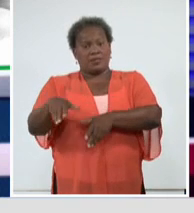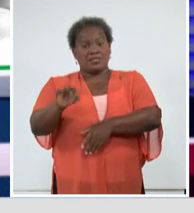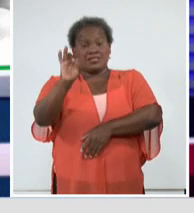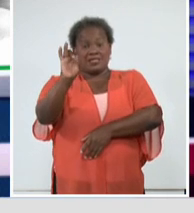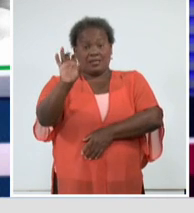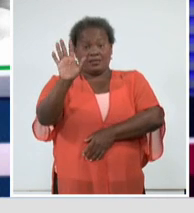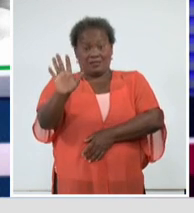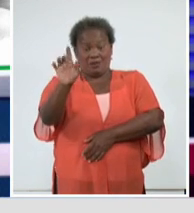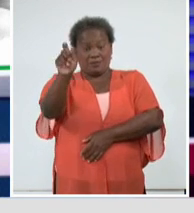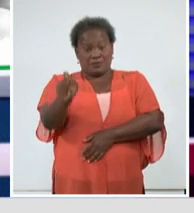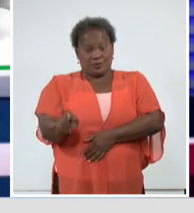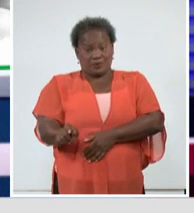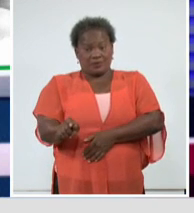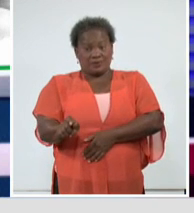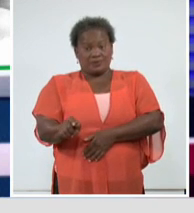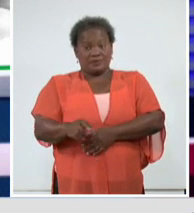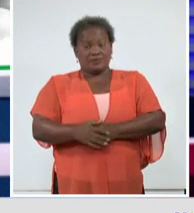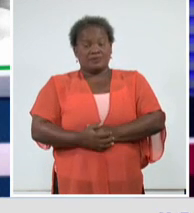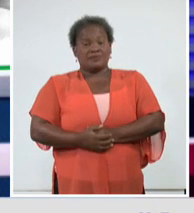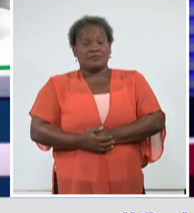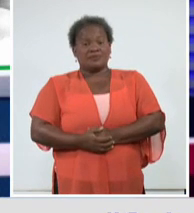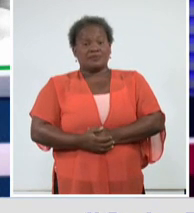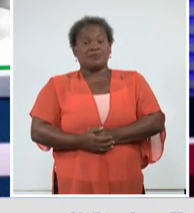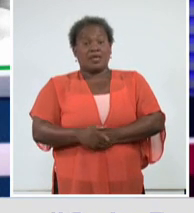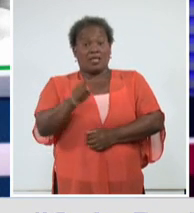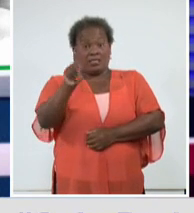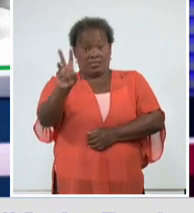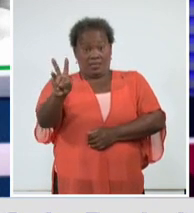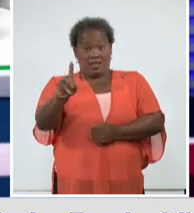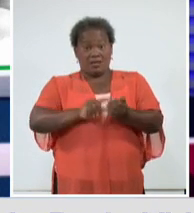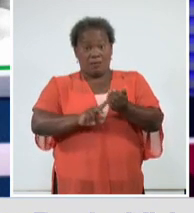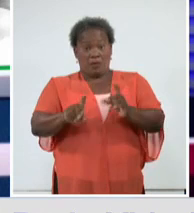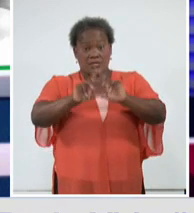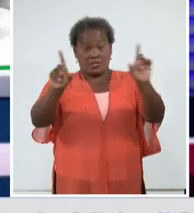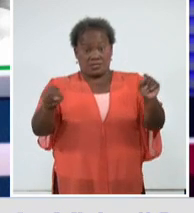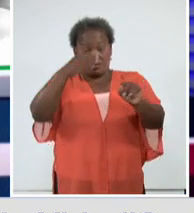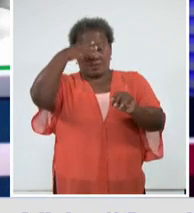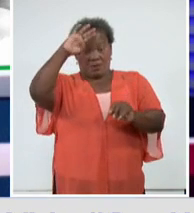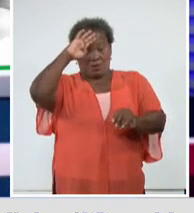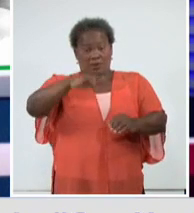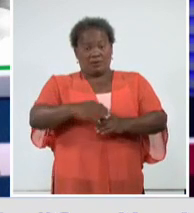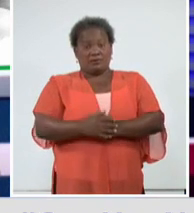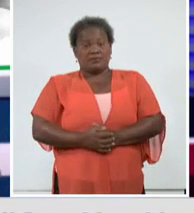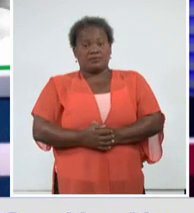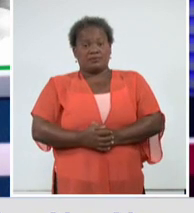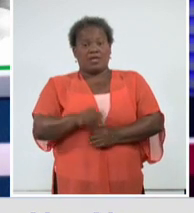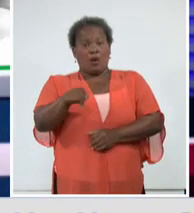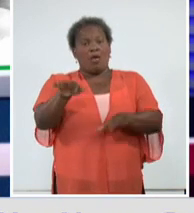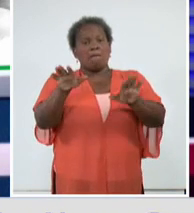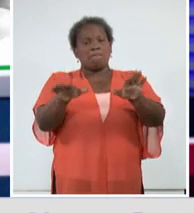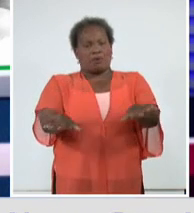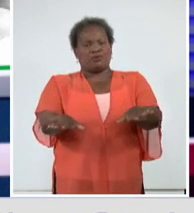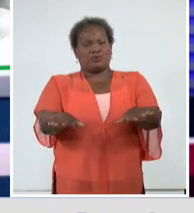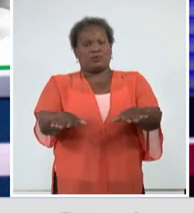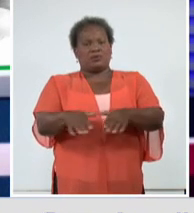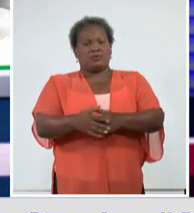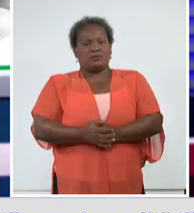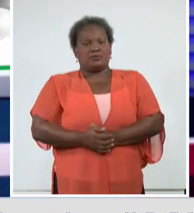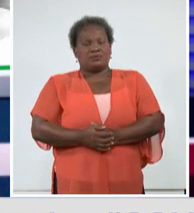75 personas en 13 provincias de nuestro país. Vamos a una pausa para